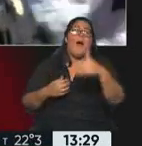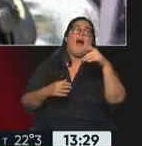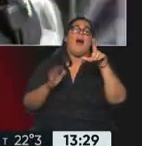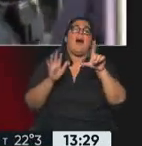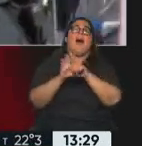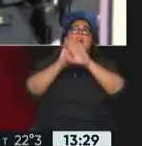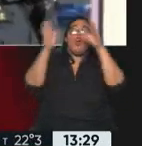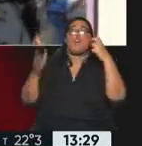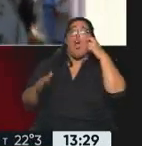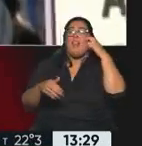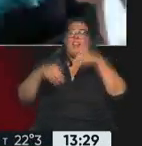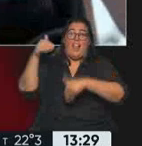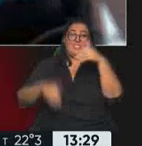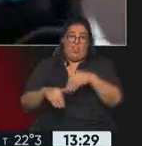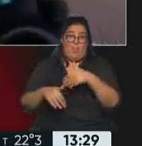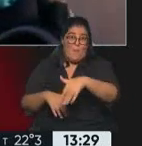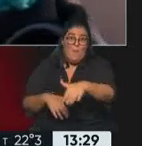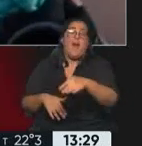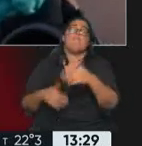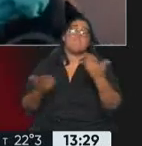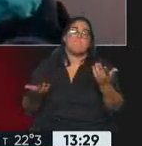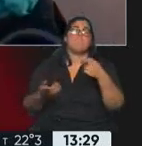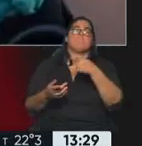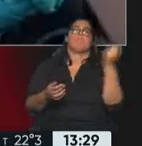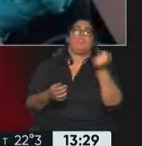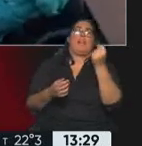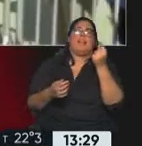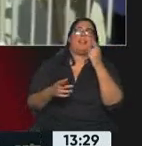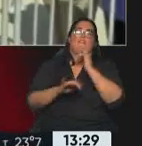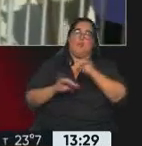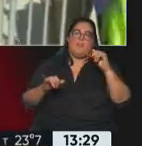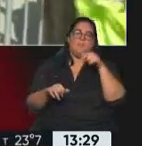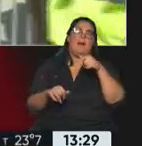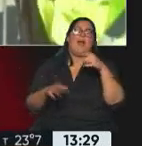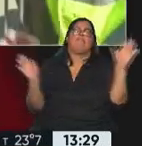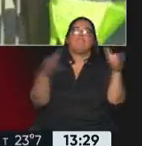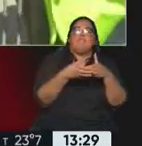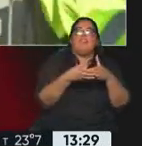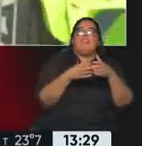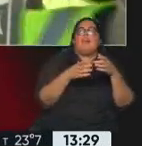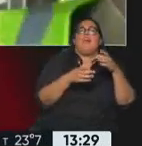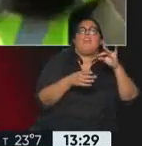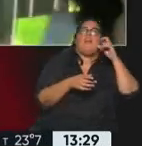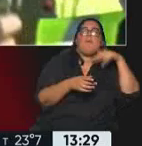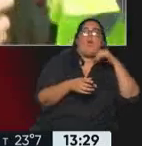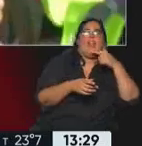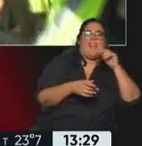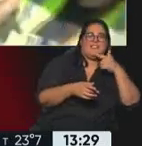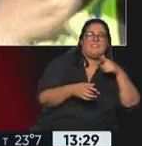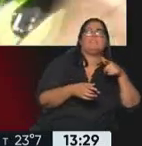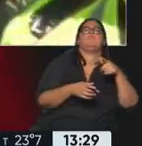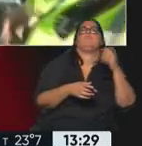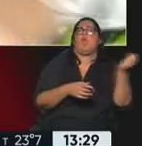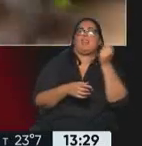en noviembre, también me parece que esto es un buen dato para los demócratas, ¿no? Polarizar con una cuestión como el aborto y no con la